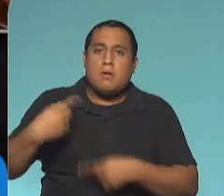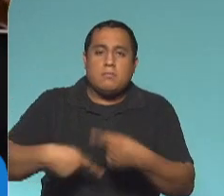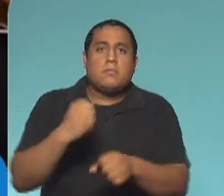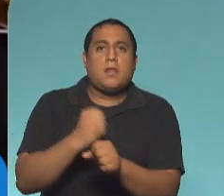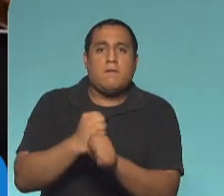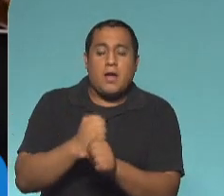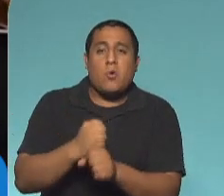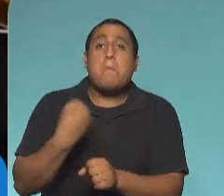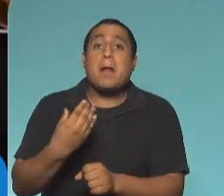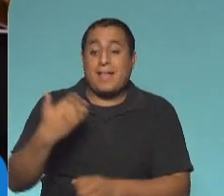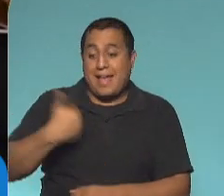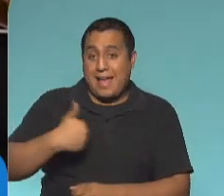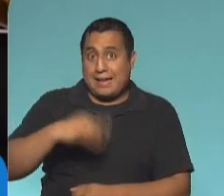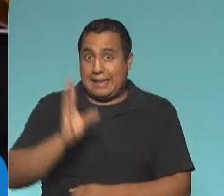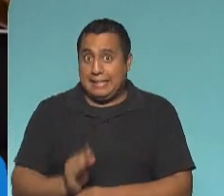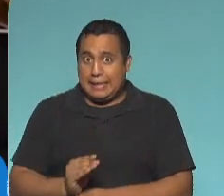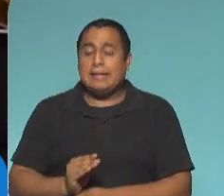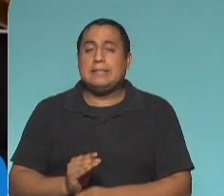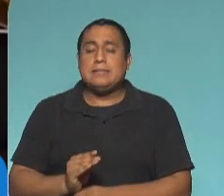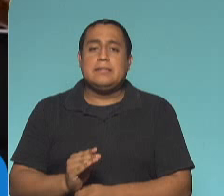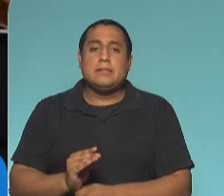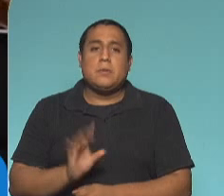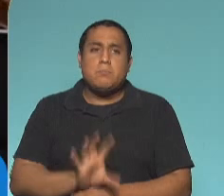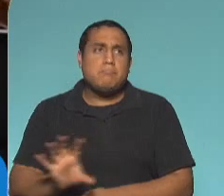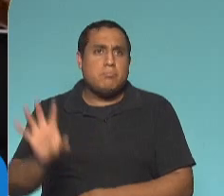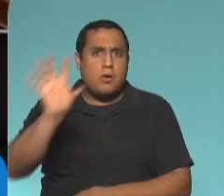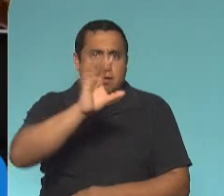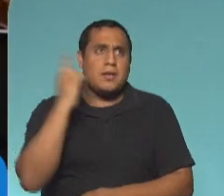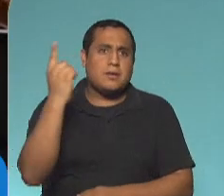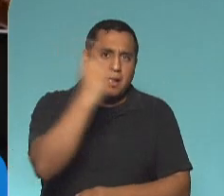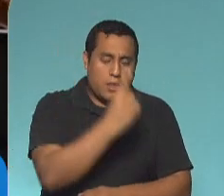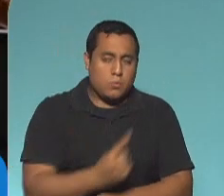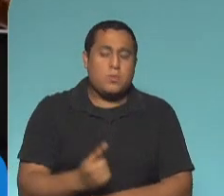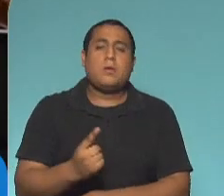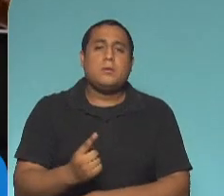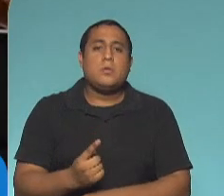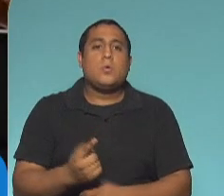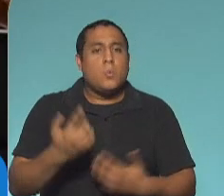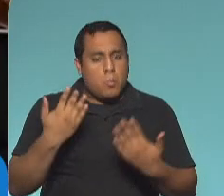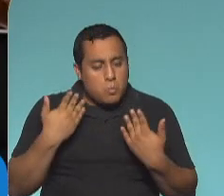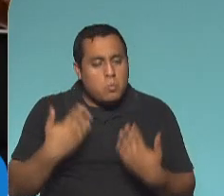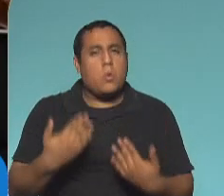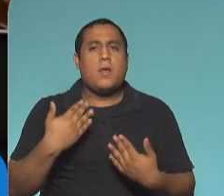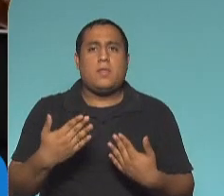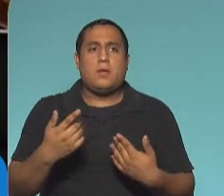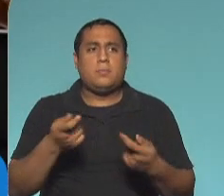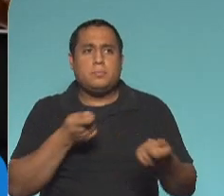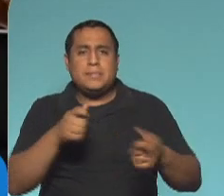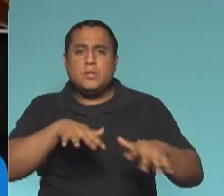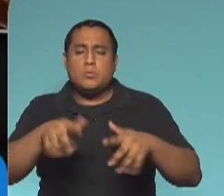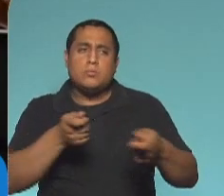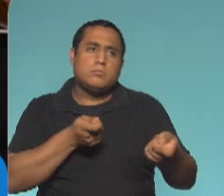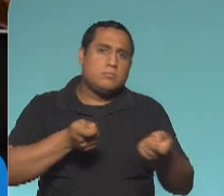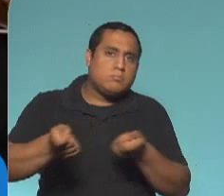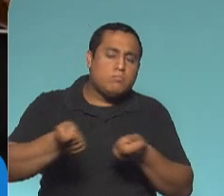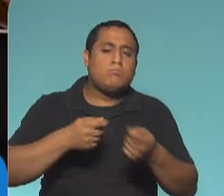fuertemente para que en Argentina, para que en cada una de las jurisdicciones podamos tener ese concepto, podamos visualizar esa situación,